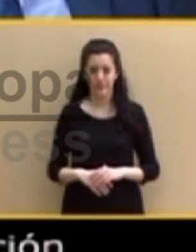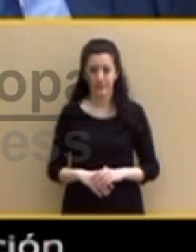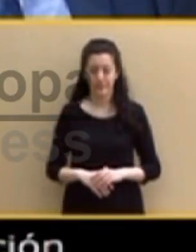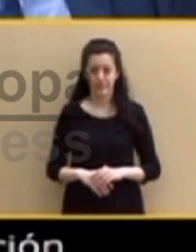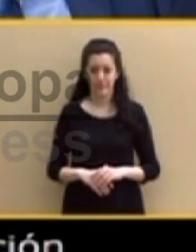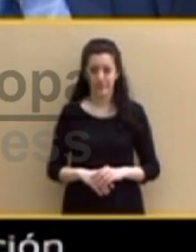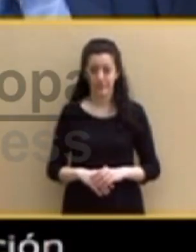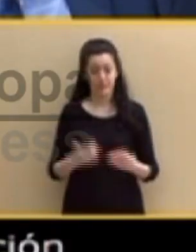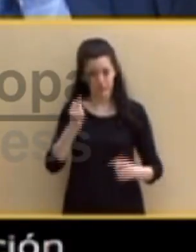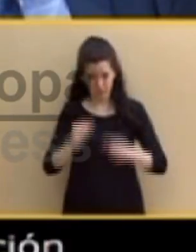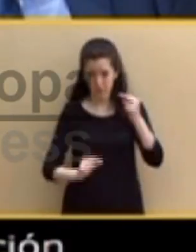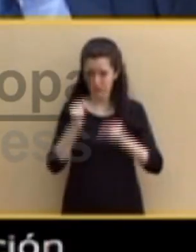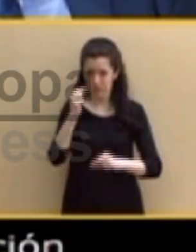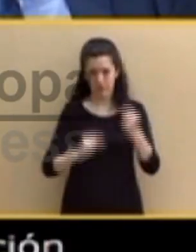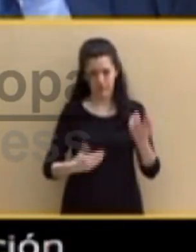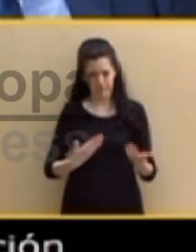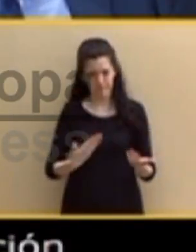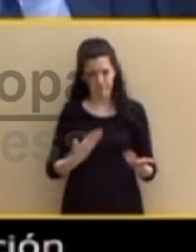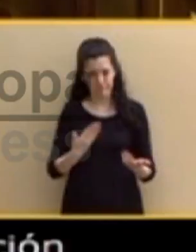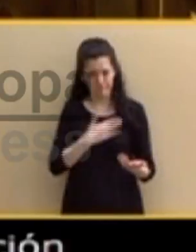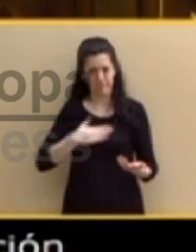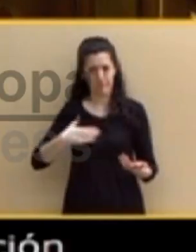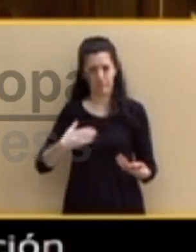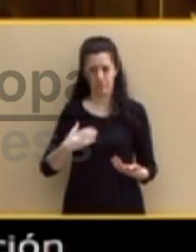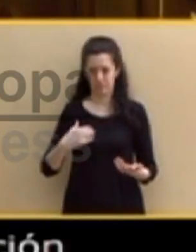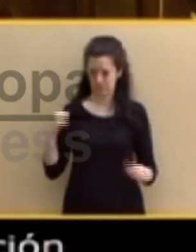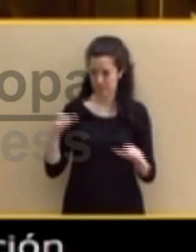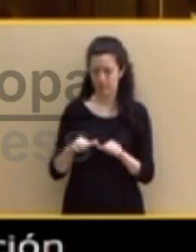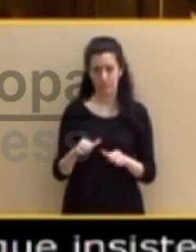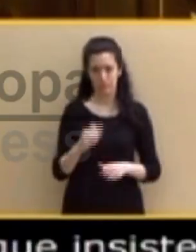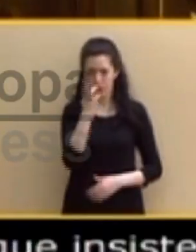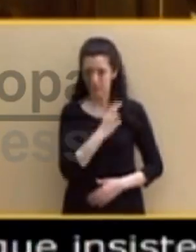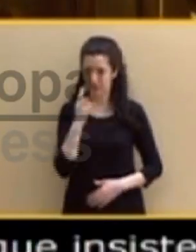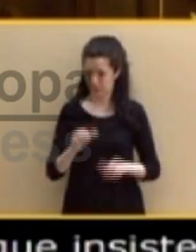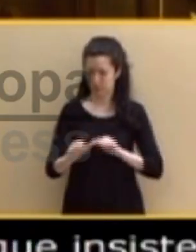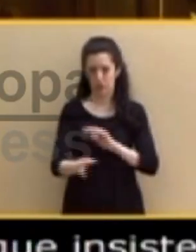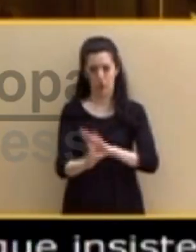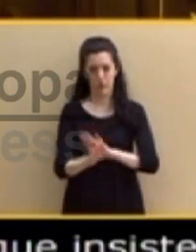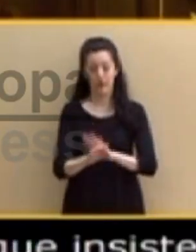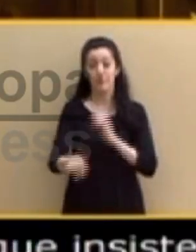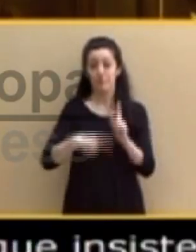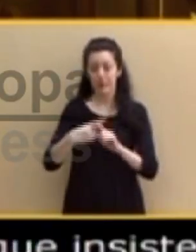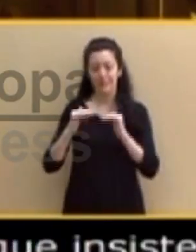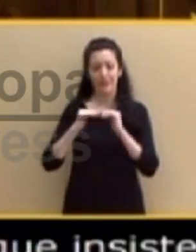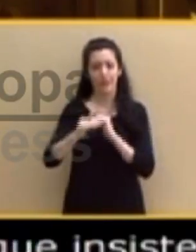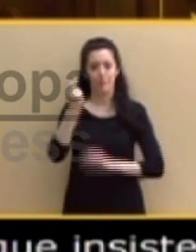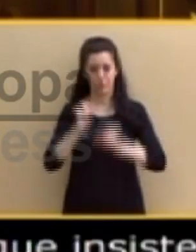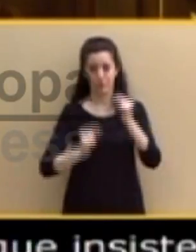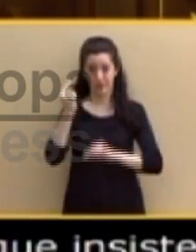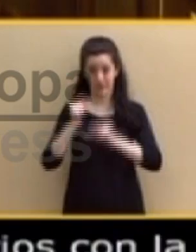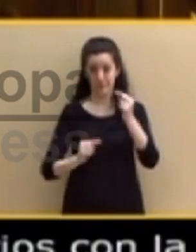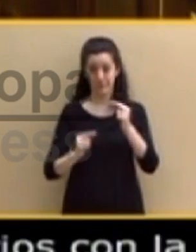compromiso el de los últimos ejercicios con la estabilidad presupuestaria para a partir de ella seguir